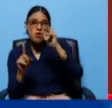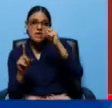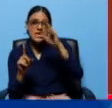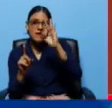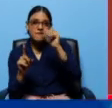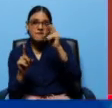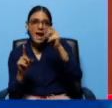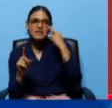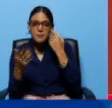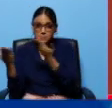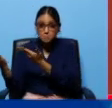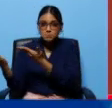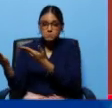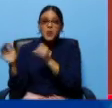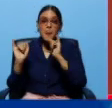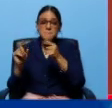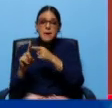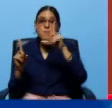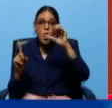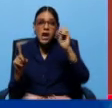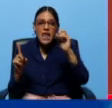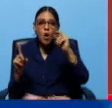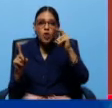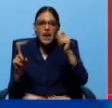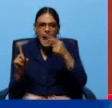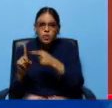aquí, Leonardo Infante,